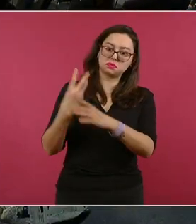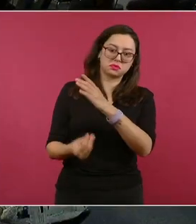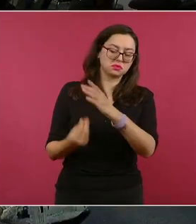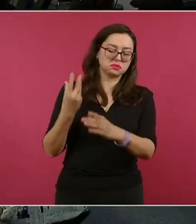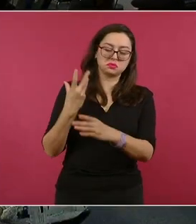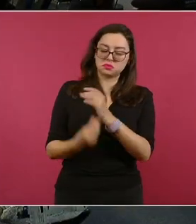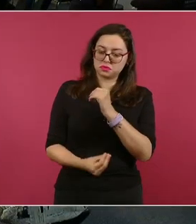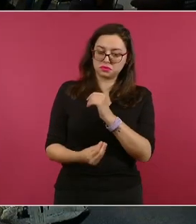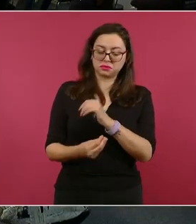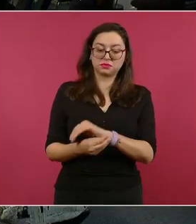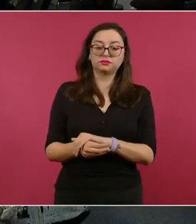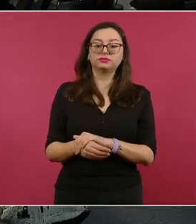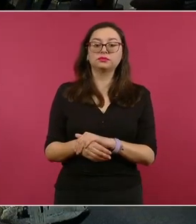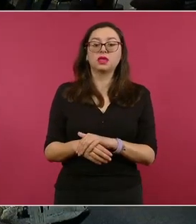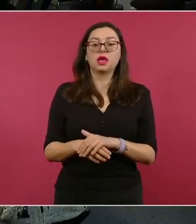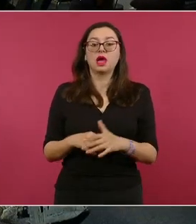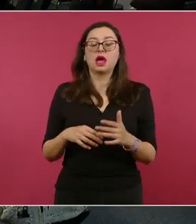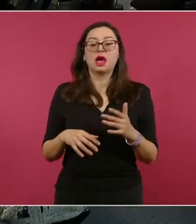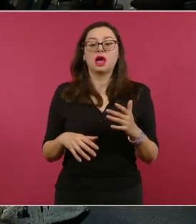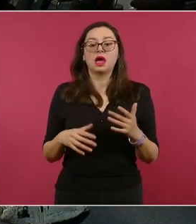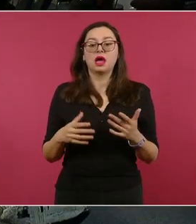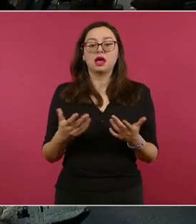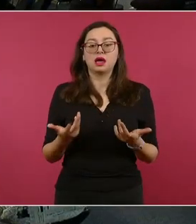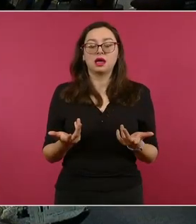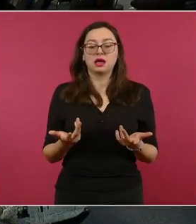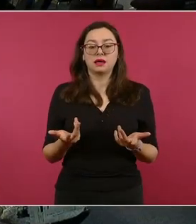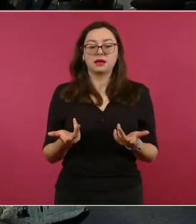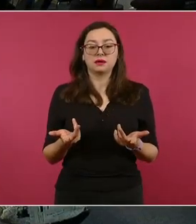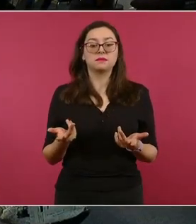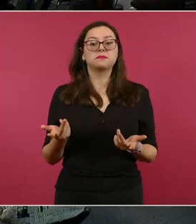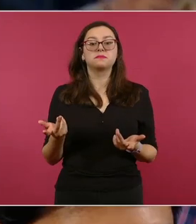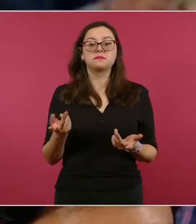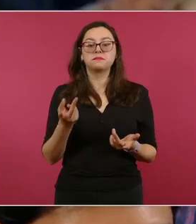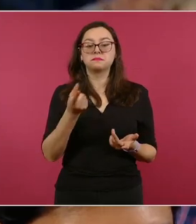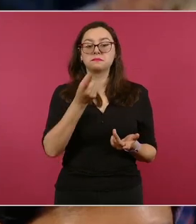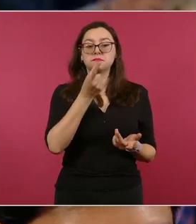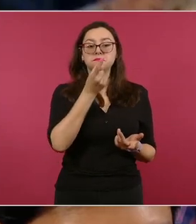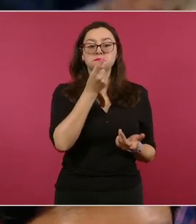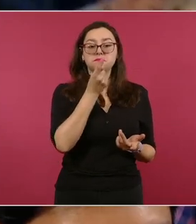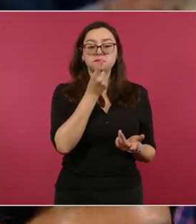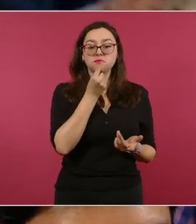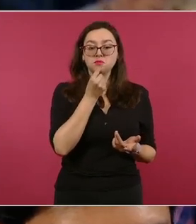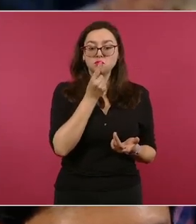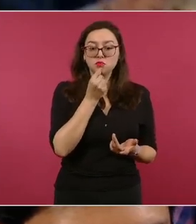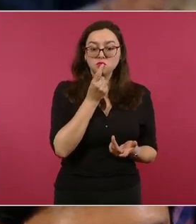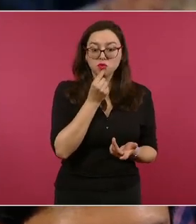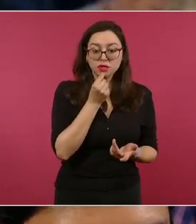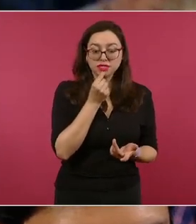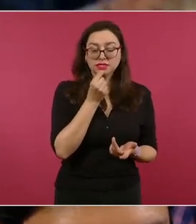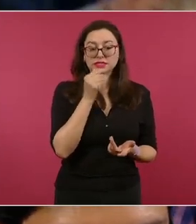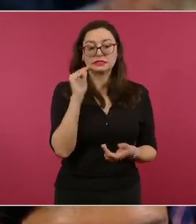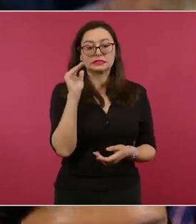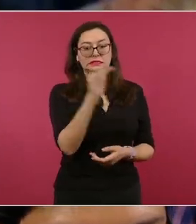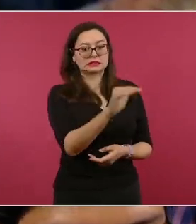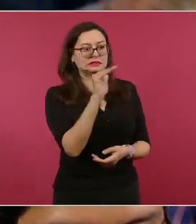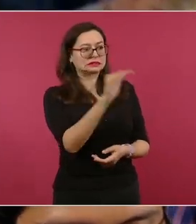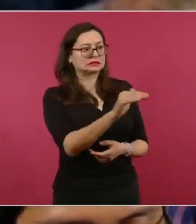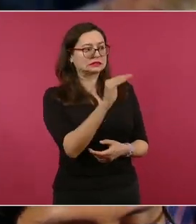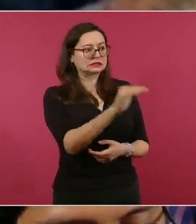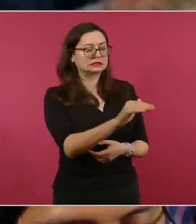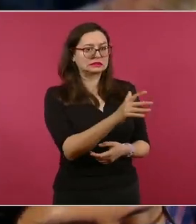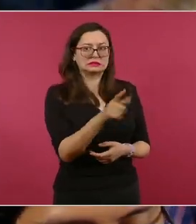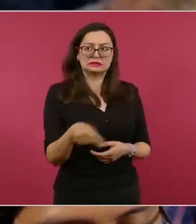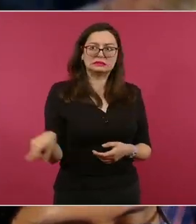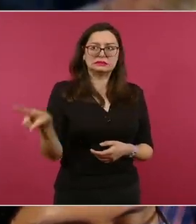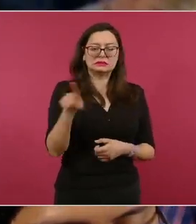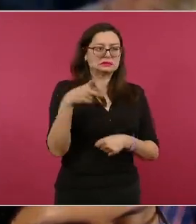Se ha acudido, sí, en algunos casos a la policía pues de civil o comunitaria, porque se han sentido en